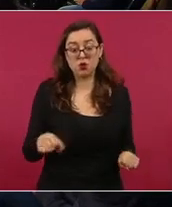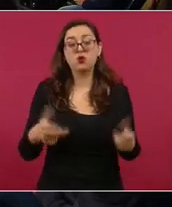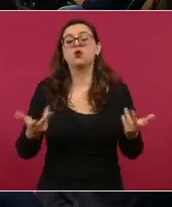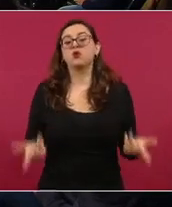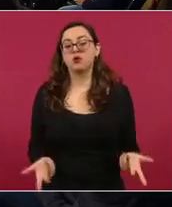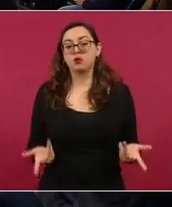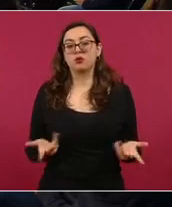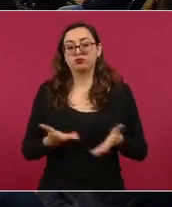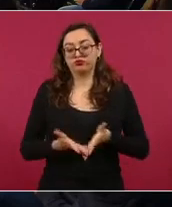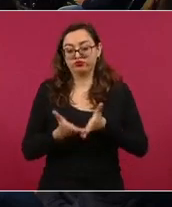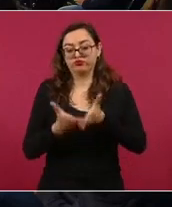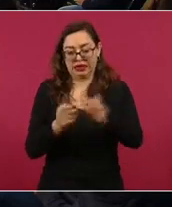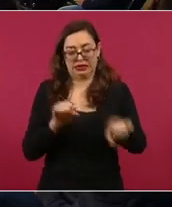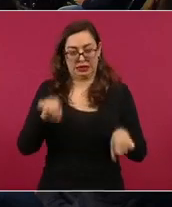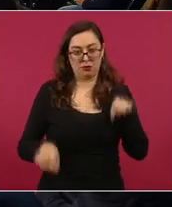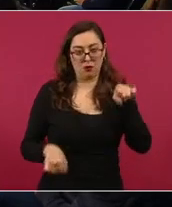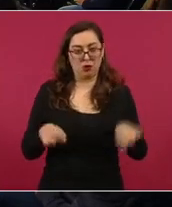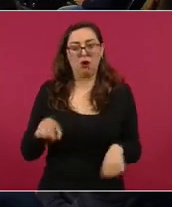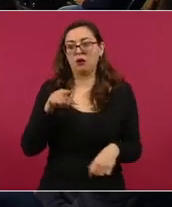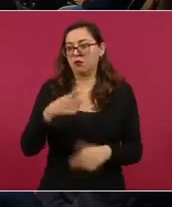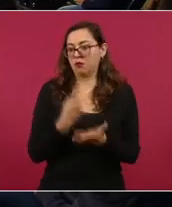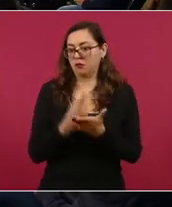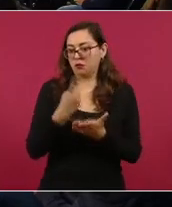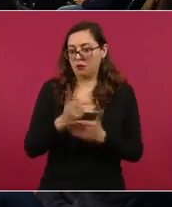entregamos aquí el premio a